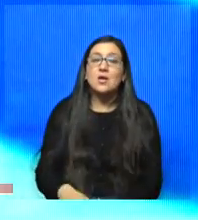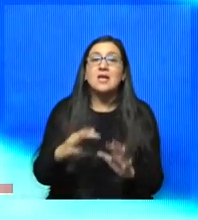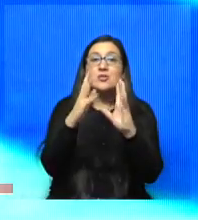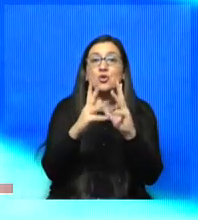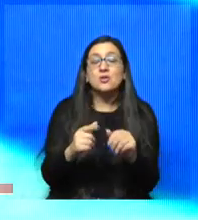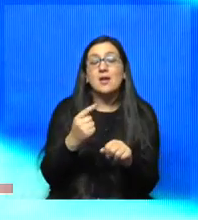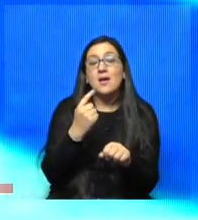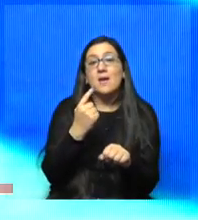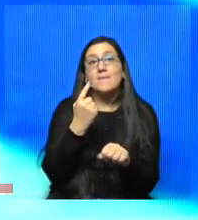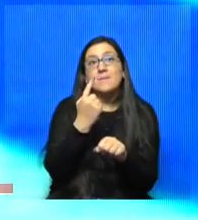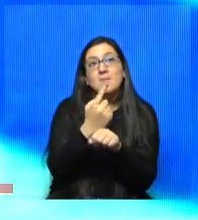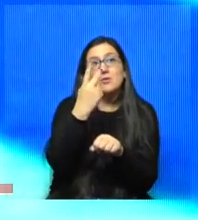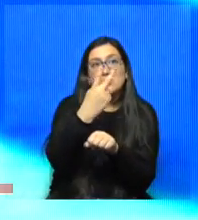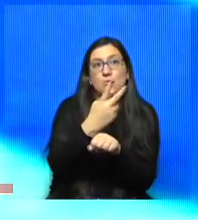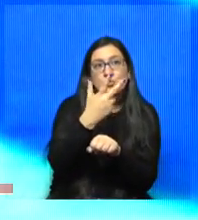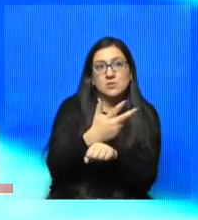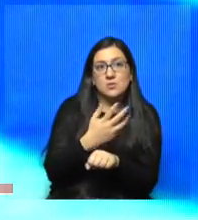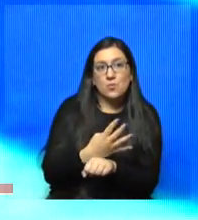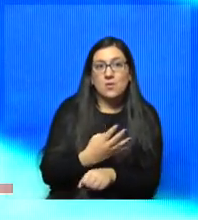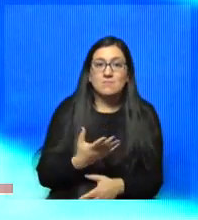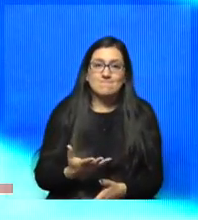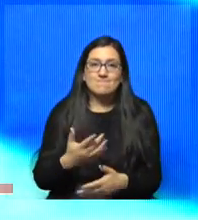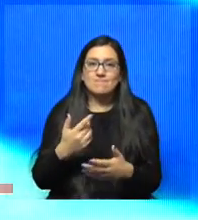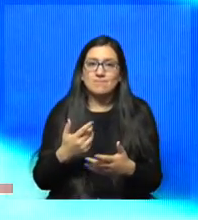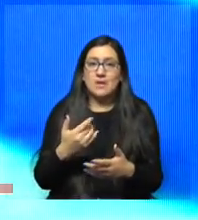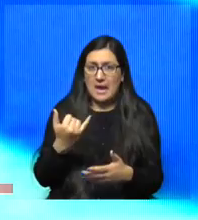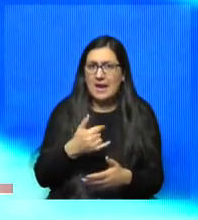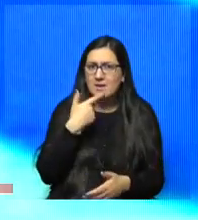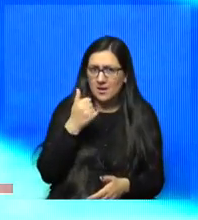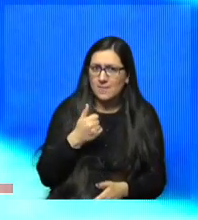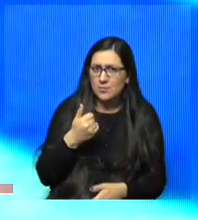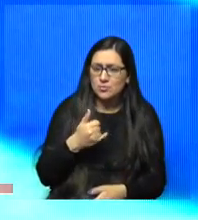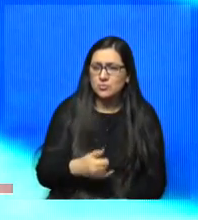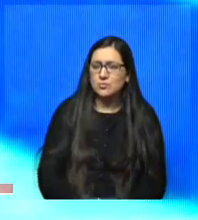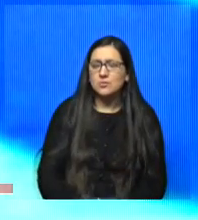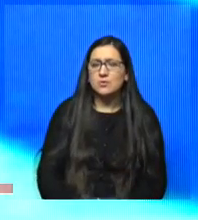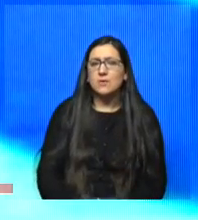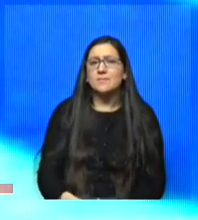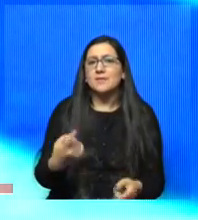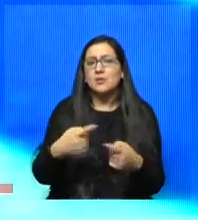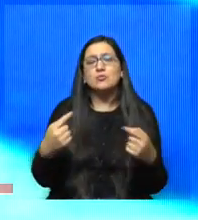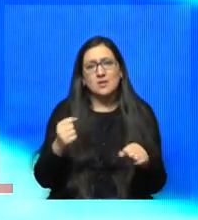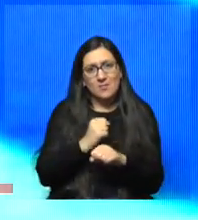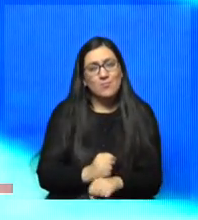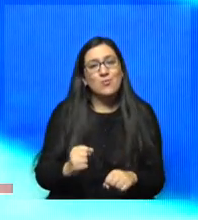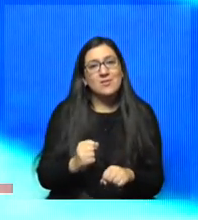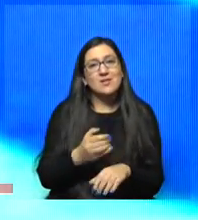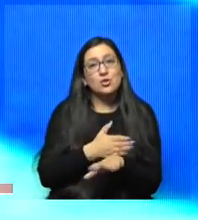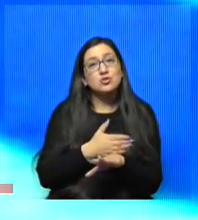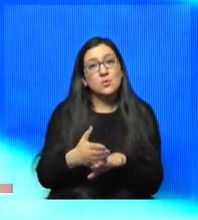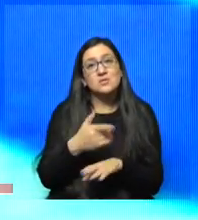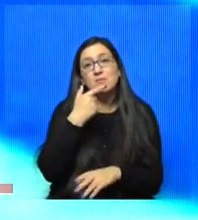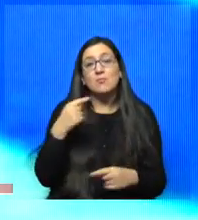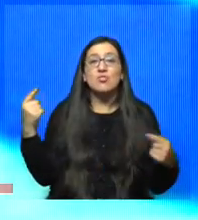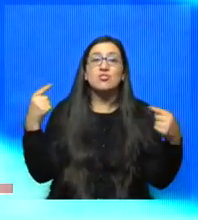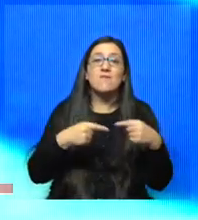primero unos y otros, ¿entendés? O sea, estoy poniendo ejemplos concretos que han pasado de cosas en las que pueden afectar debate